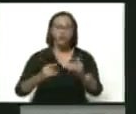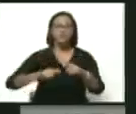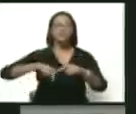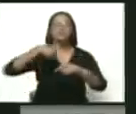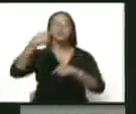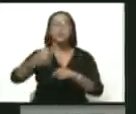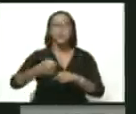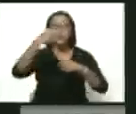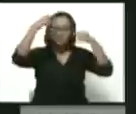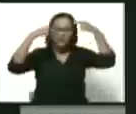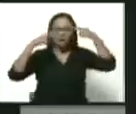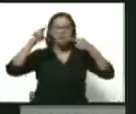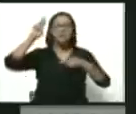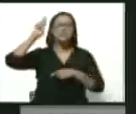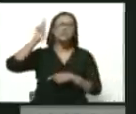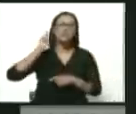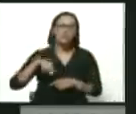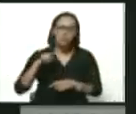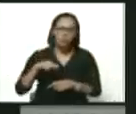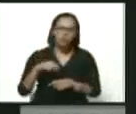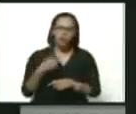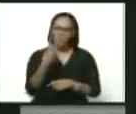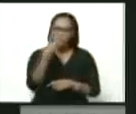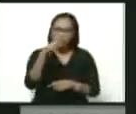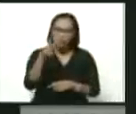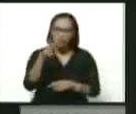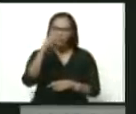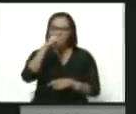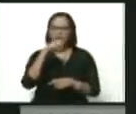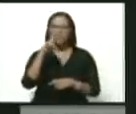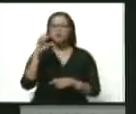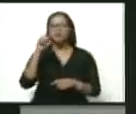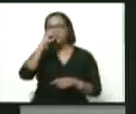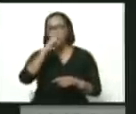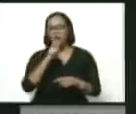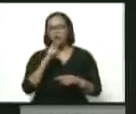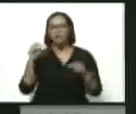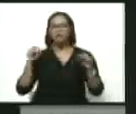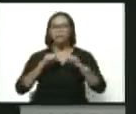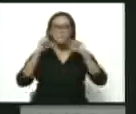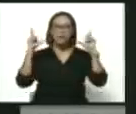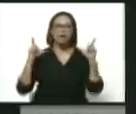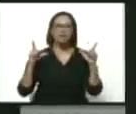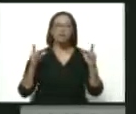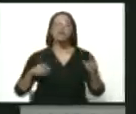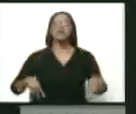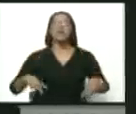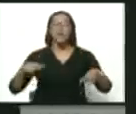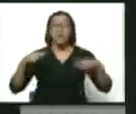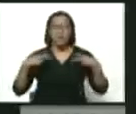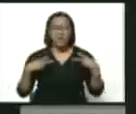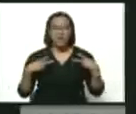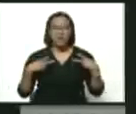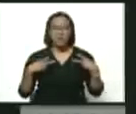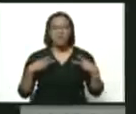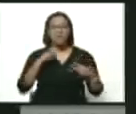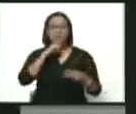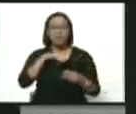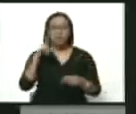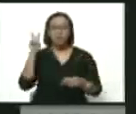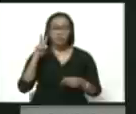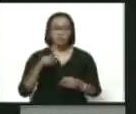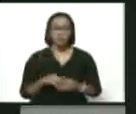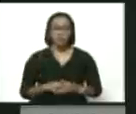Chávez, jamás visualizaron el ciclo bicentenario y su impacto en la vida y en la historia de